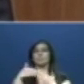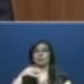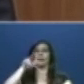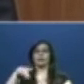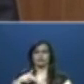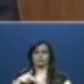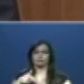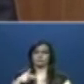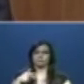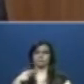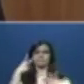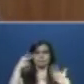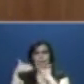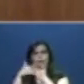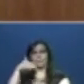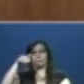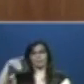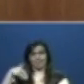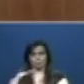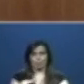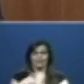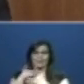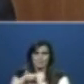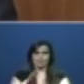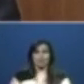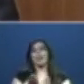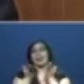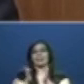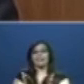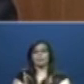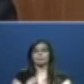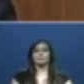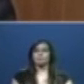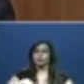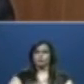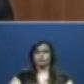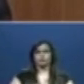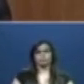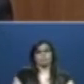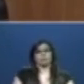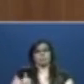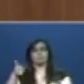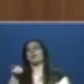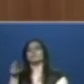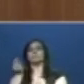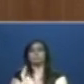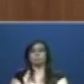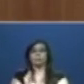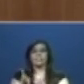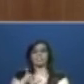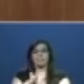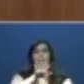euros en torno a 20,000 ayudas de comedor cuya dotación hemos aumentado hasta alcanzar 13,5 millones de euros lo que hace que el